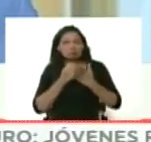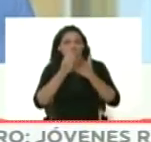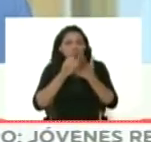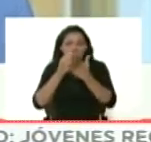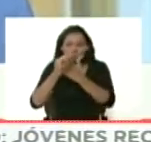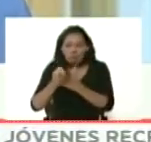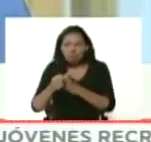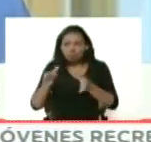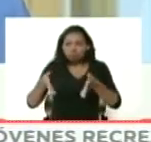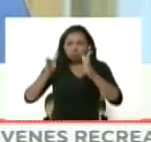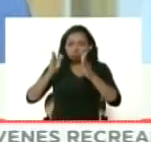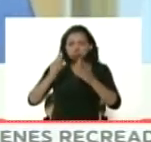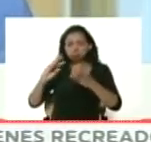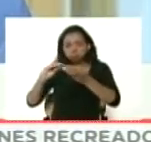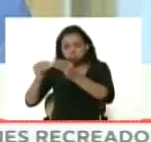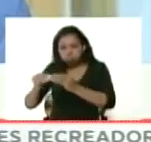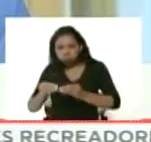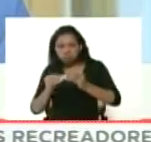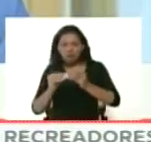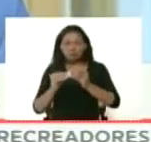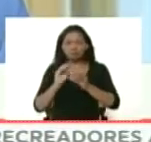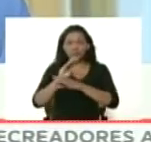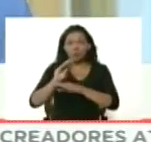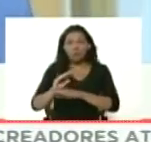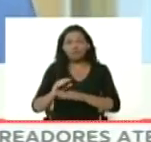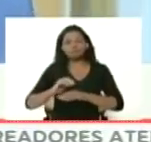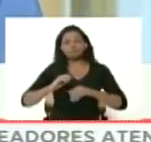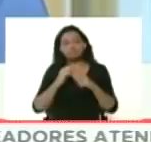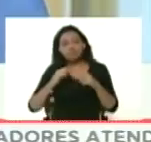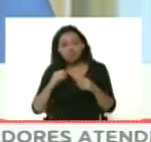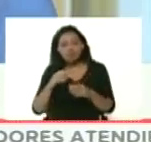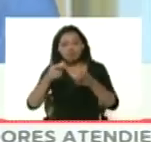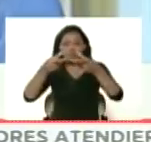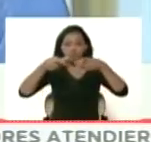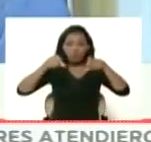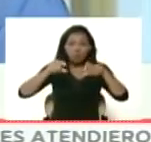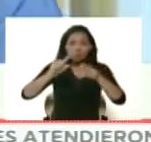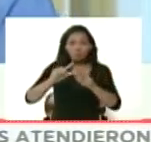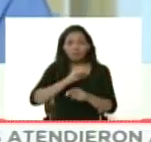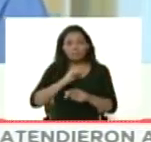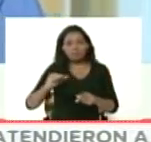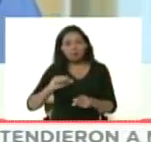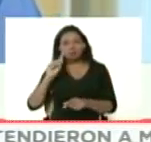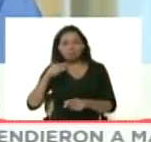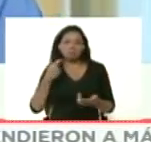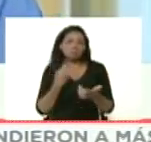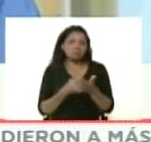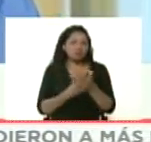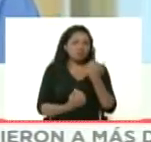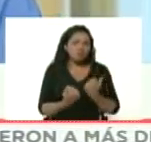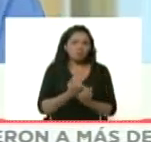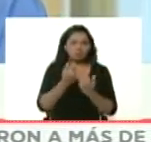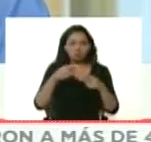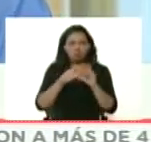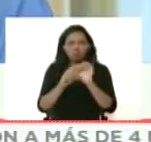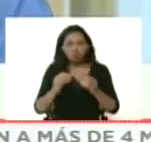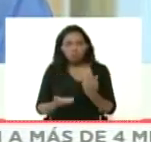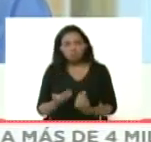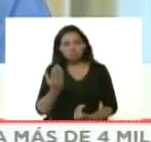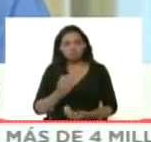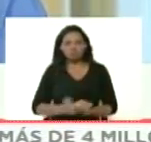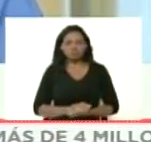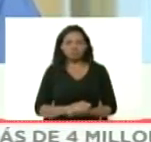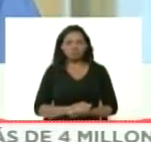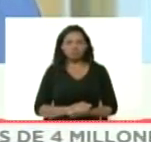la granja de levante de pollos, la granja de gallinas ponedoras, y el sector privado también ha venido invirtiendo allí de manera importante. Así